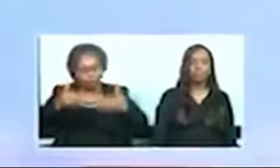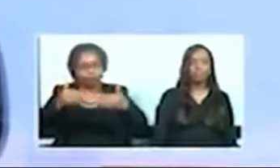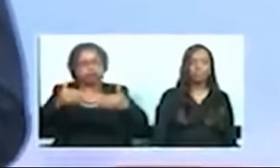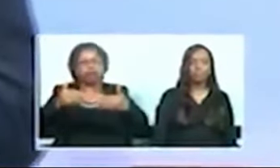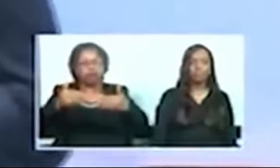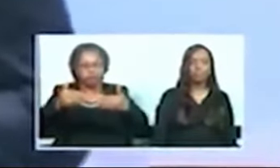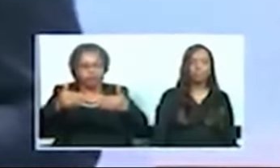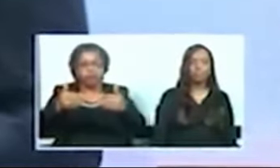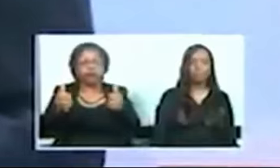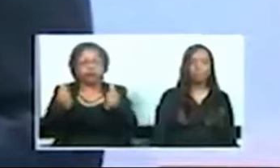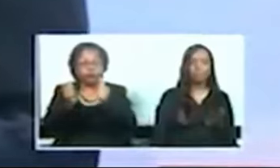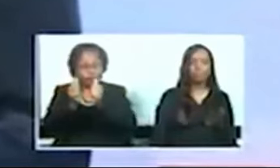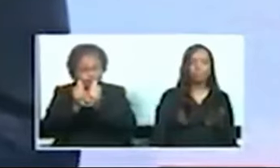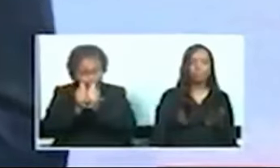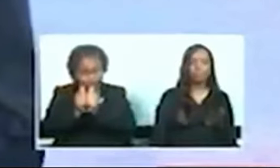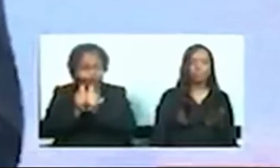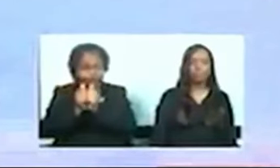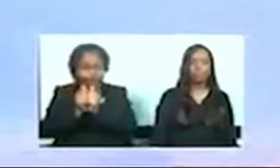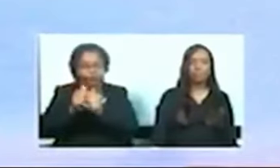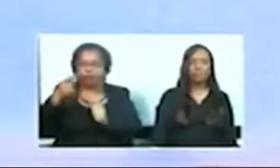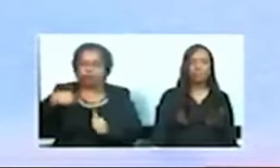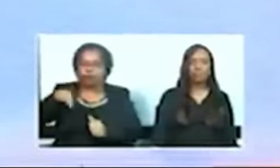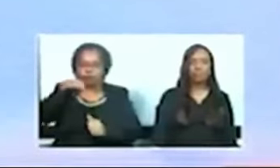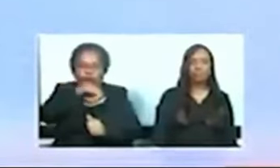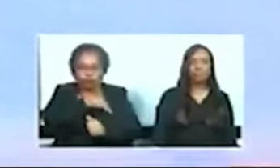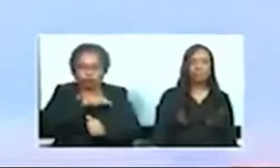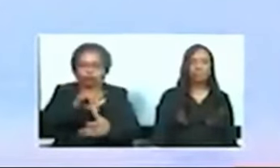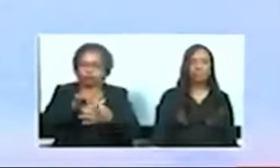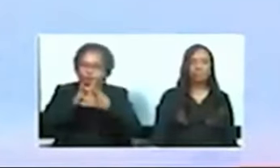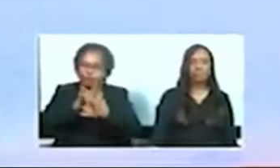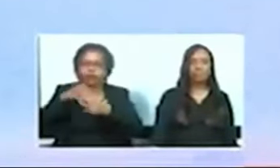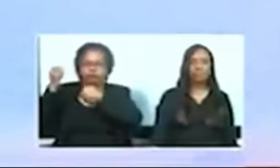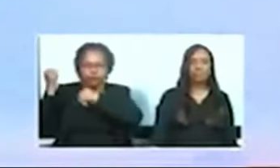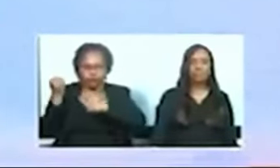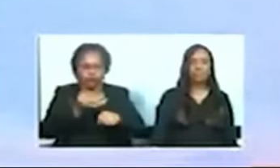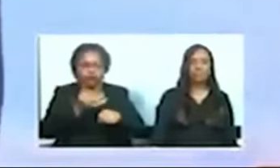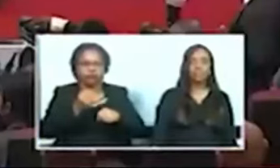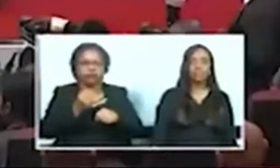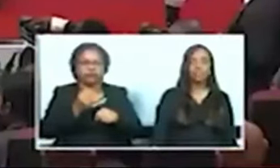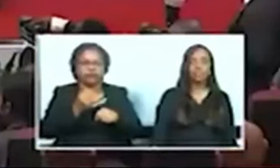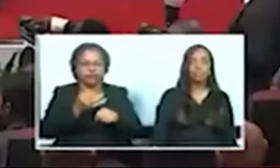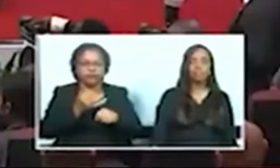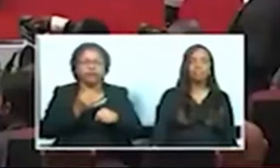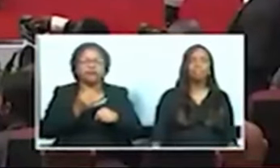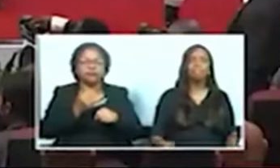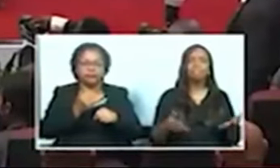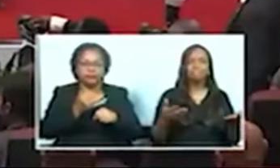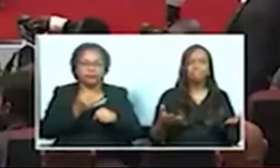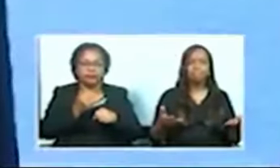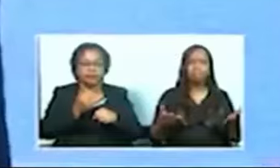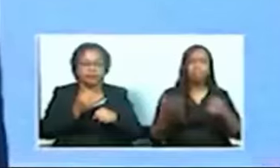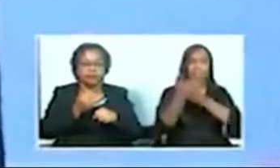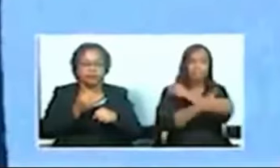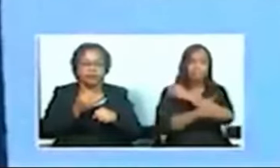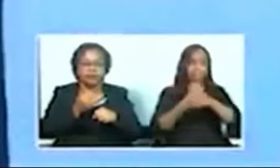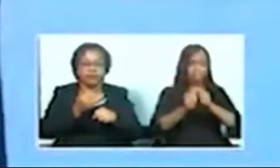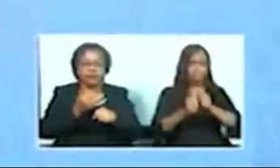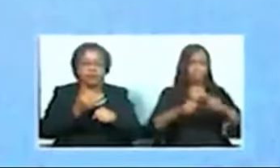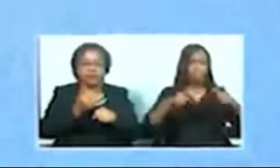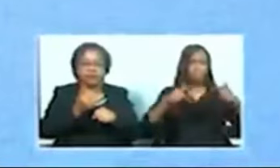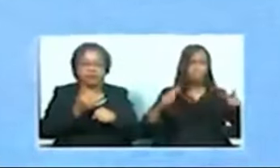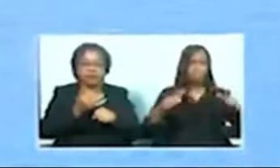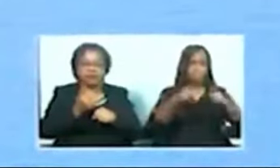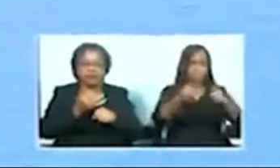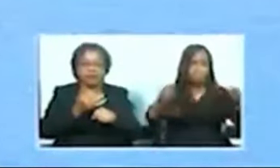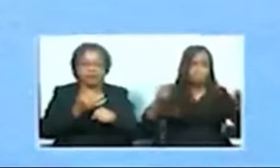emiten una resolución para declaración de, no recuerdo ahora mismo, cualquier tema de esto, pero iniciativas, por ejemplo, el